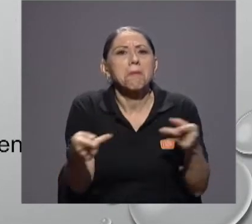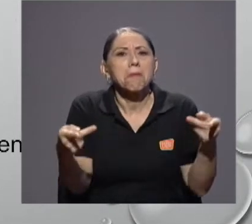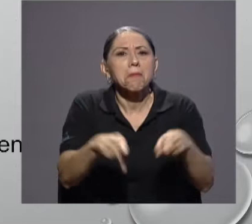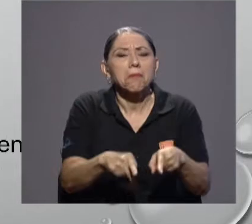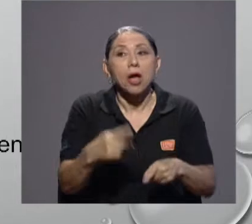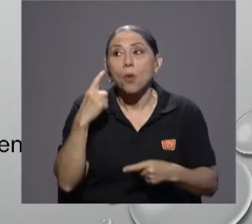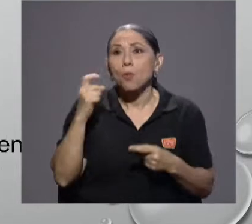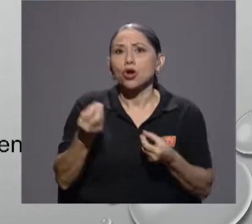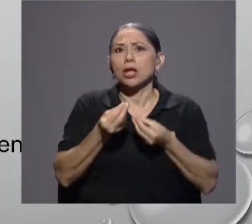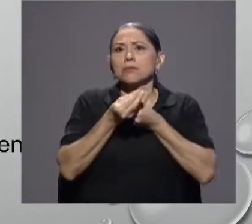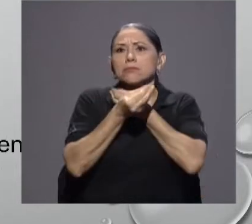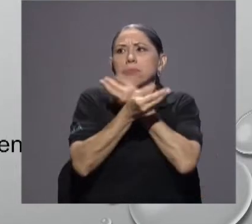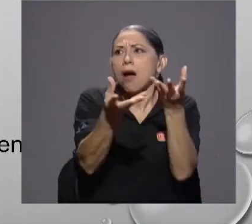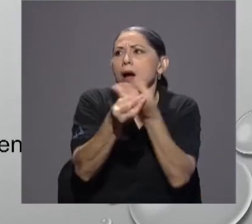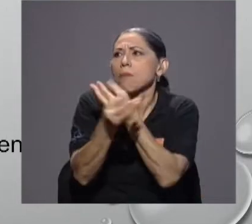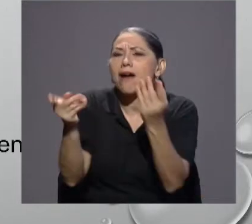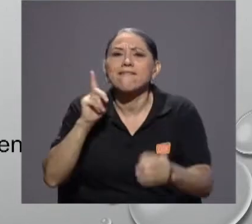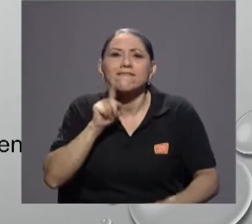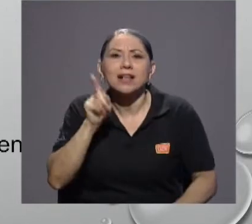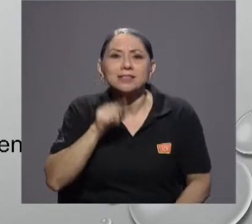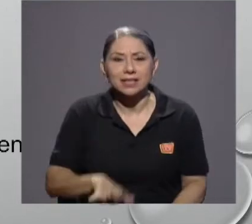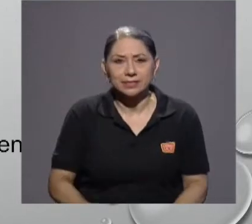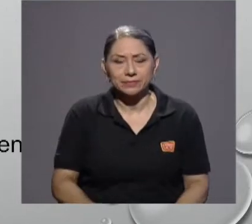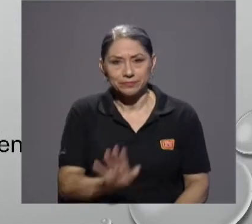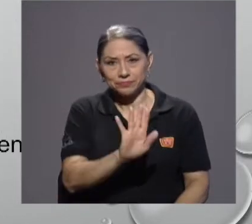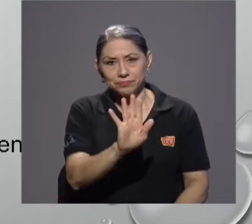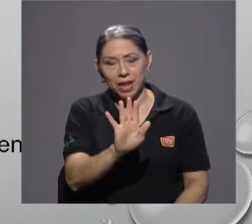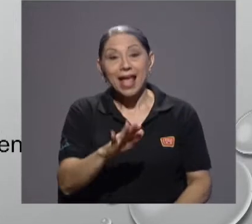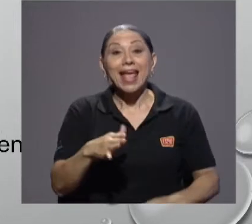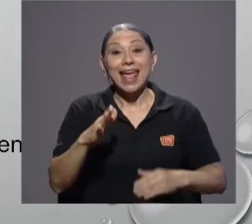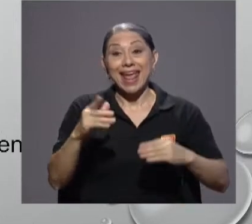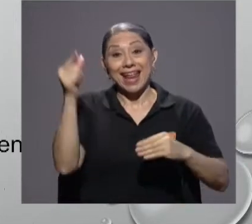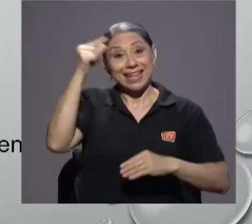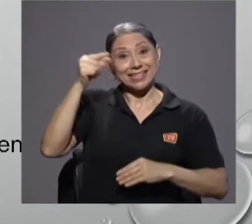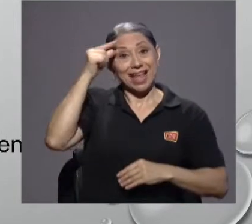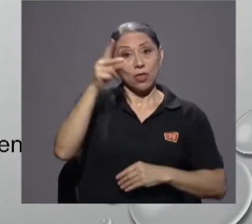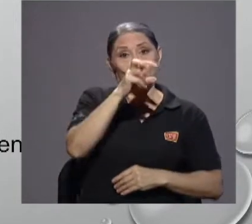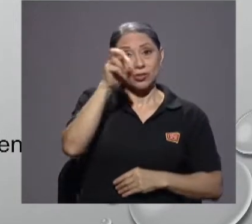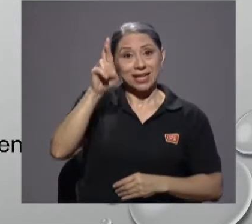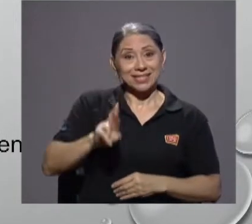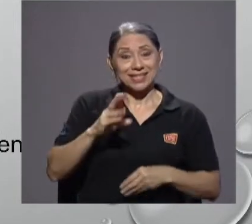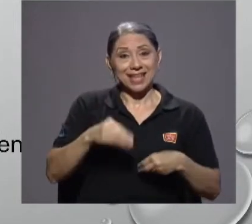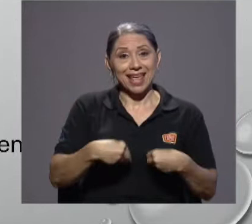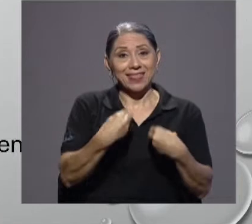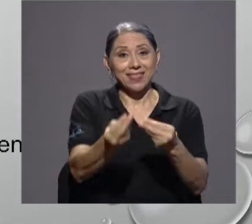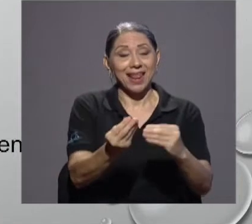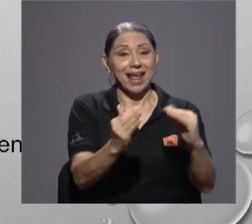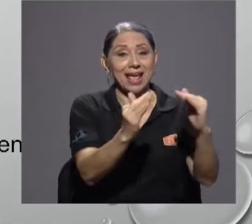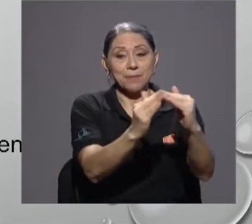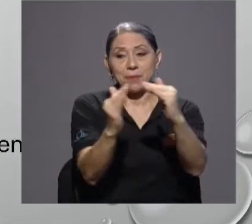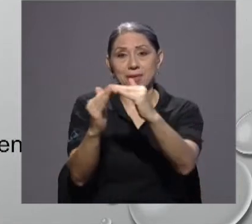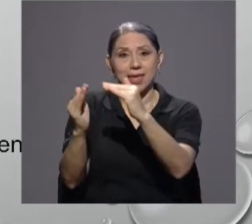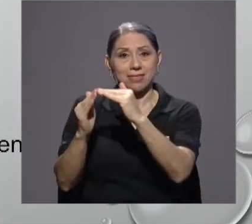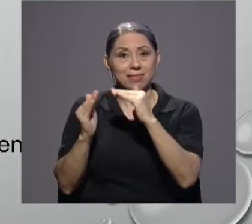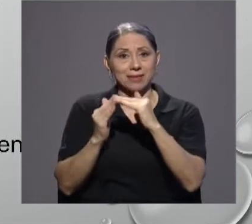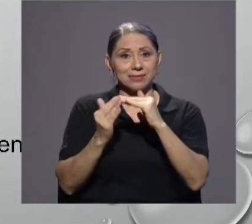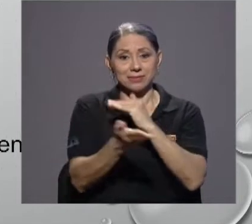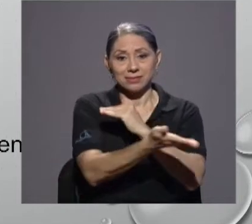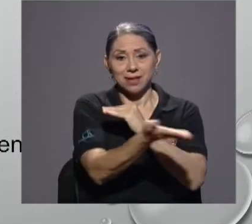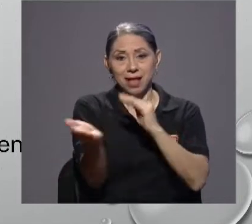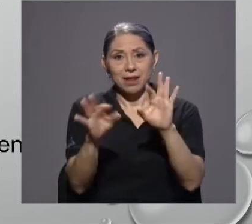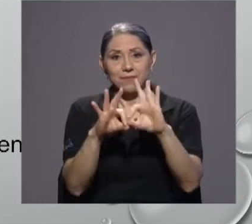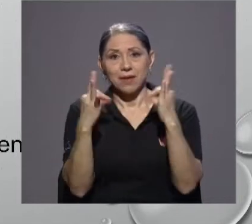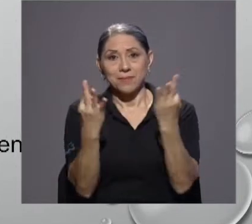bastante falsas. O sea, las viviendas del sistema que entrega el Estado costarricense a las personas y